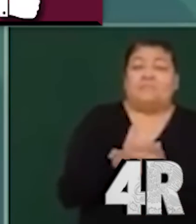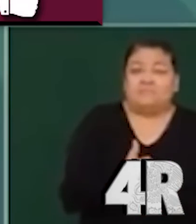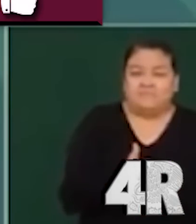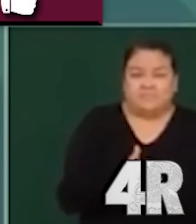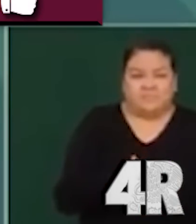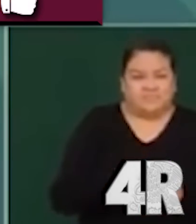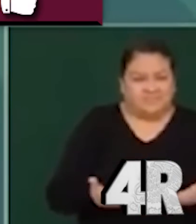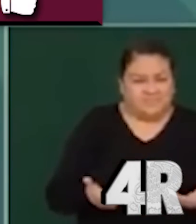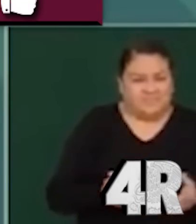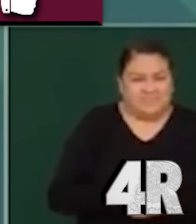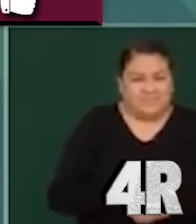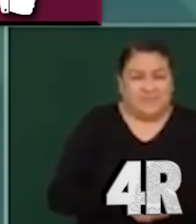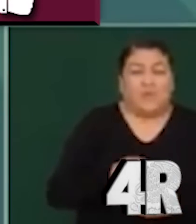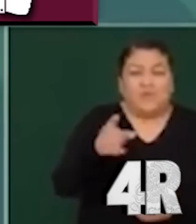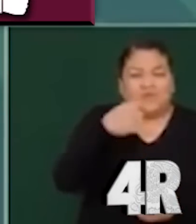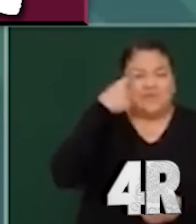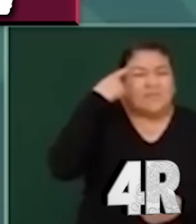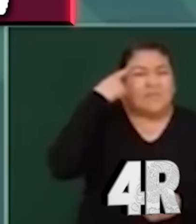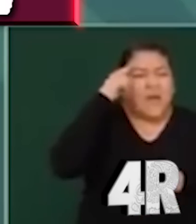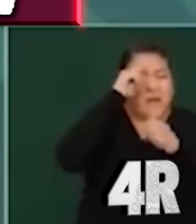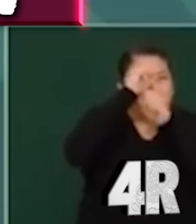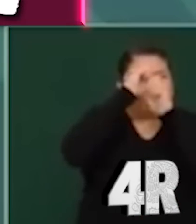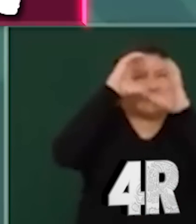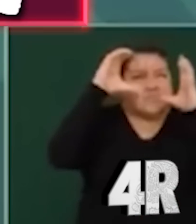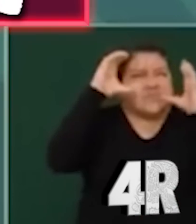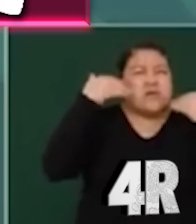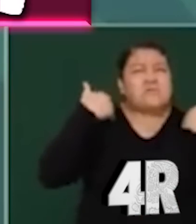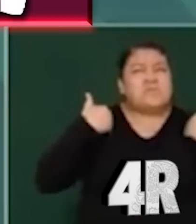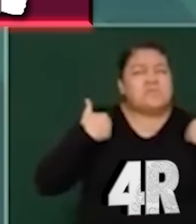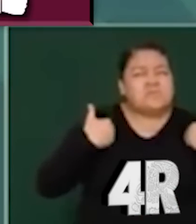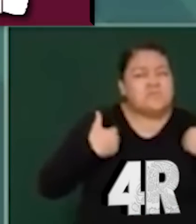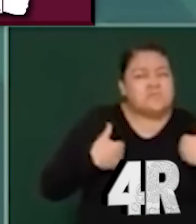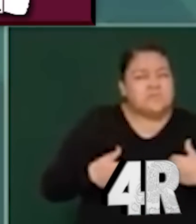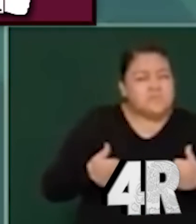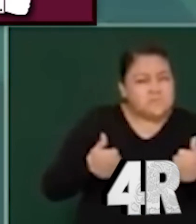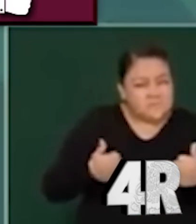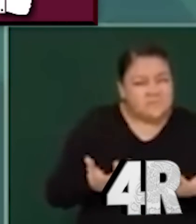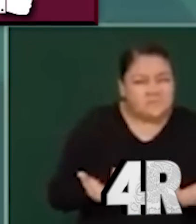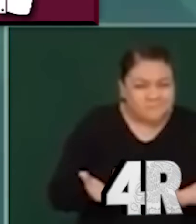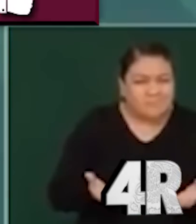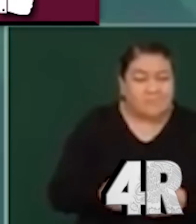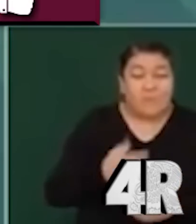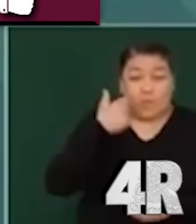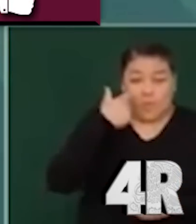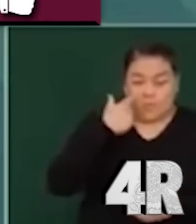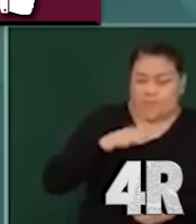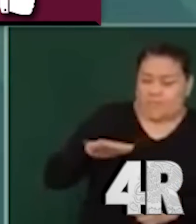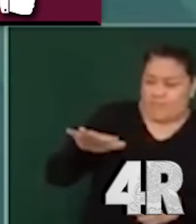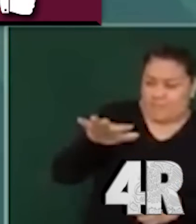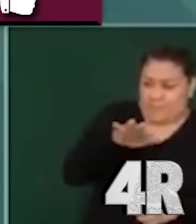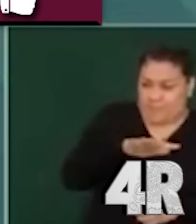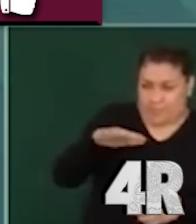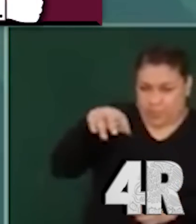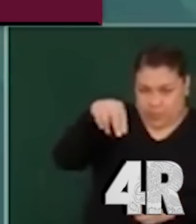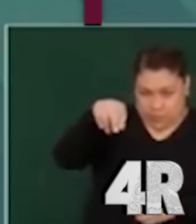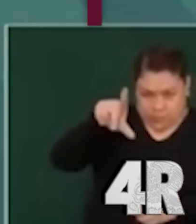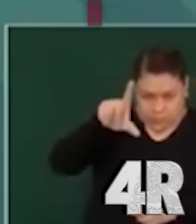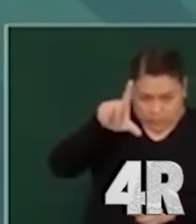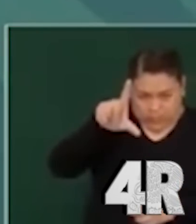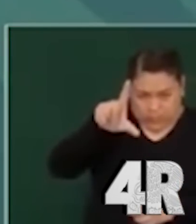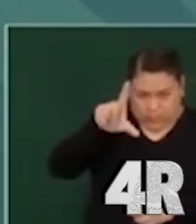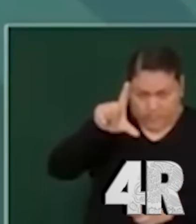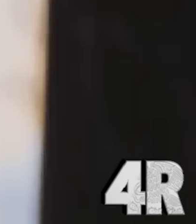en España, donde han aplaudido la postura del presidente Andrés Manuel referente a sacar a Iberdrola de nuestro país y